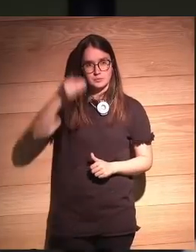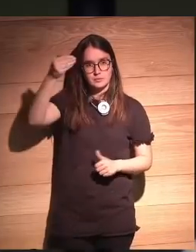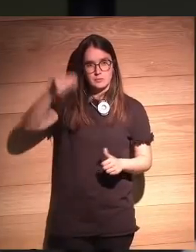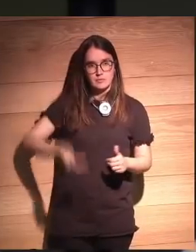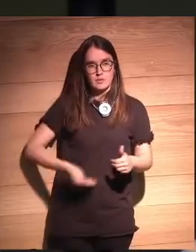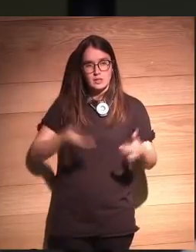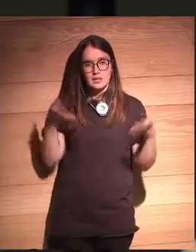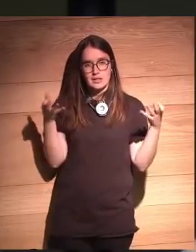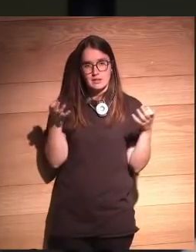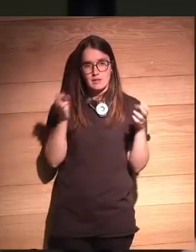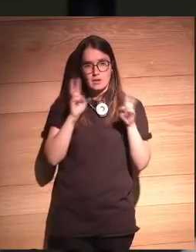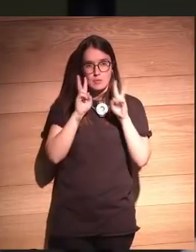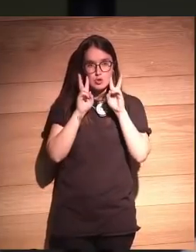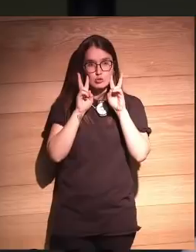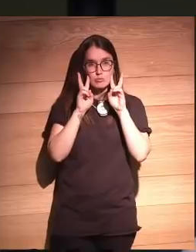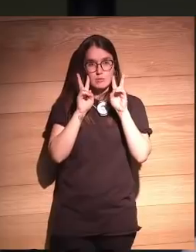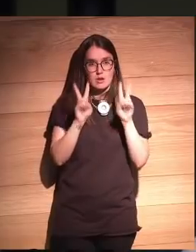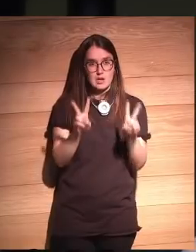que ver